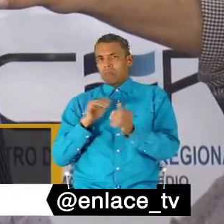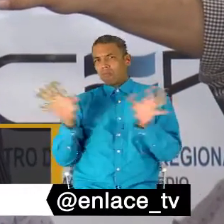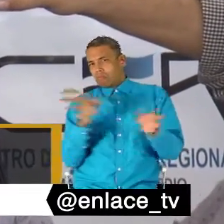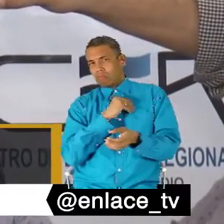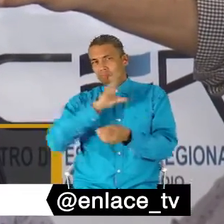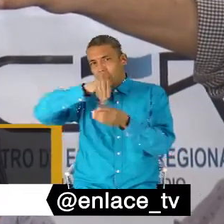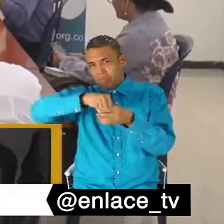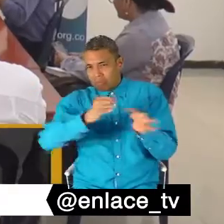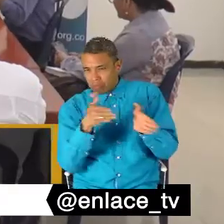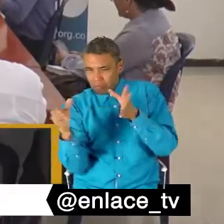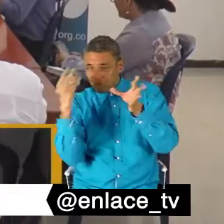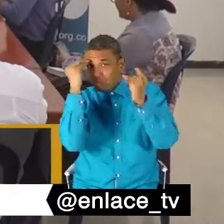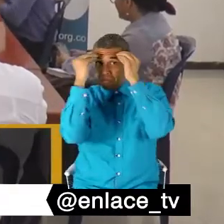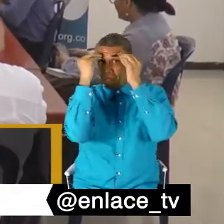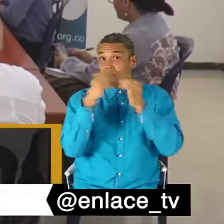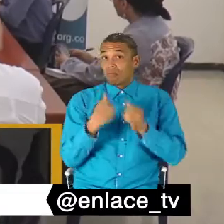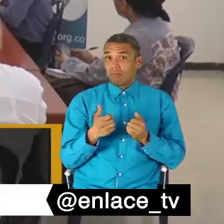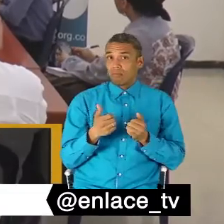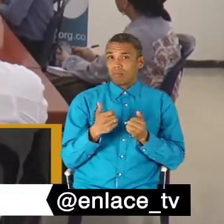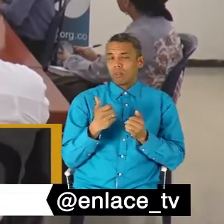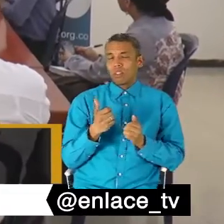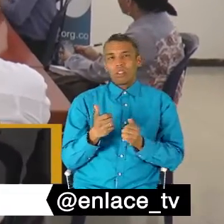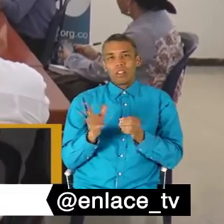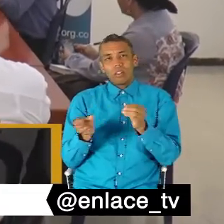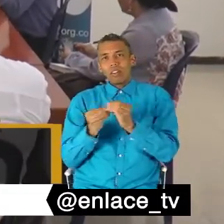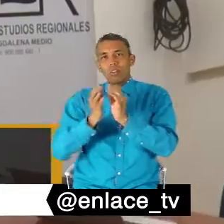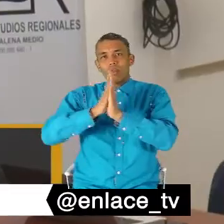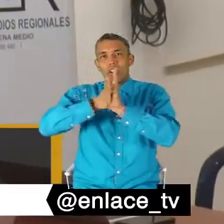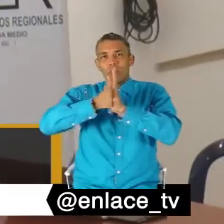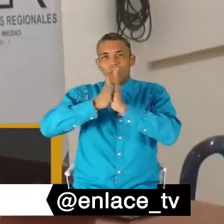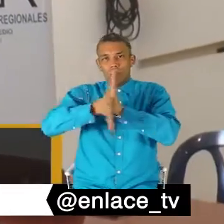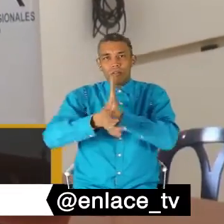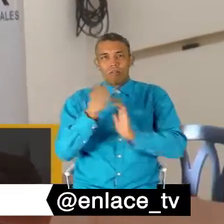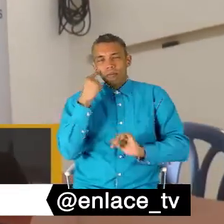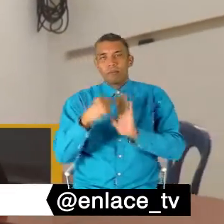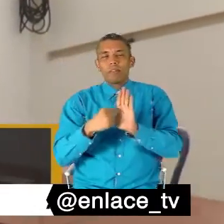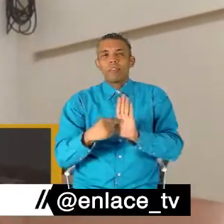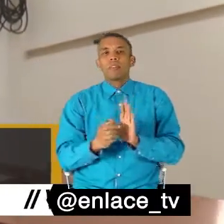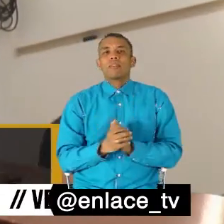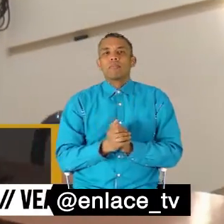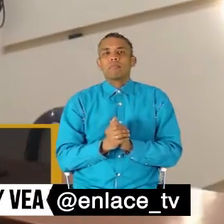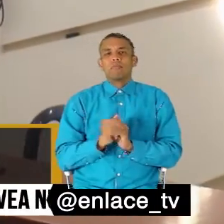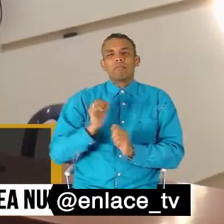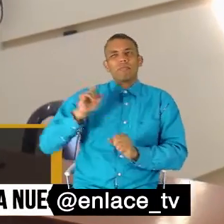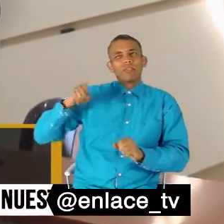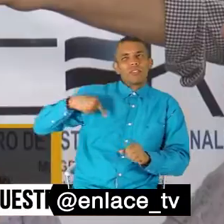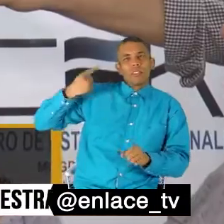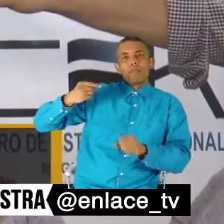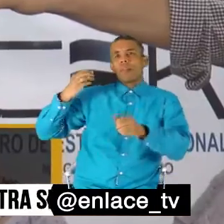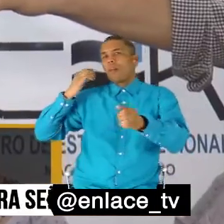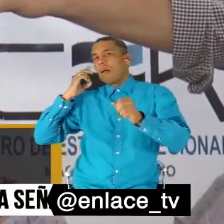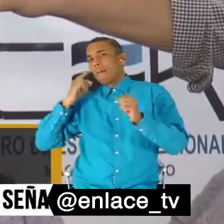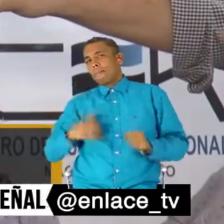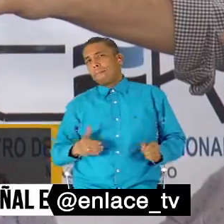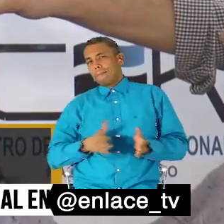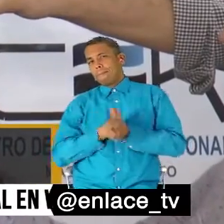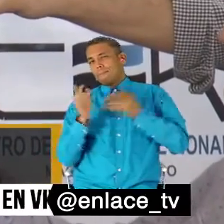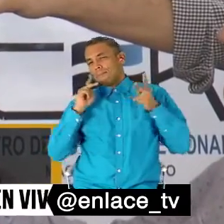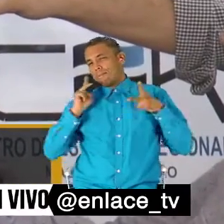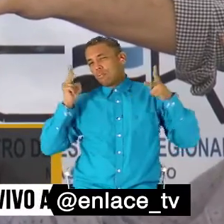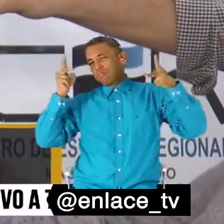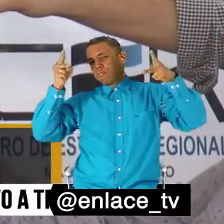a nuestra participación. El Ejecutivo explicó los escenarios posibles de Barranca Bermeja en una prospectiva al año 2032. Creo que hay una invitación muy importante